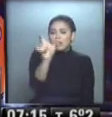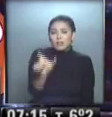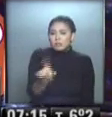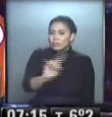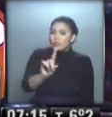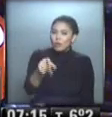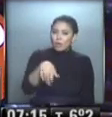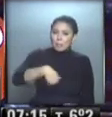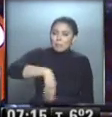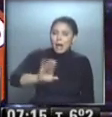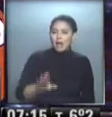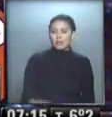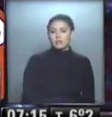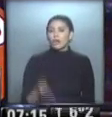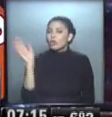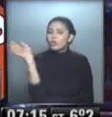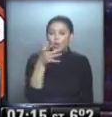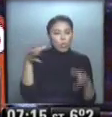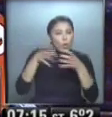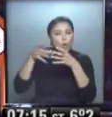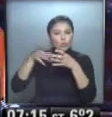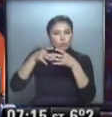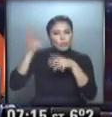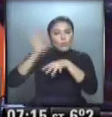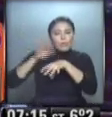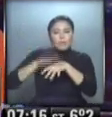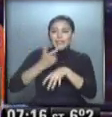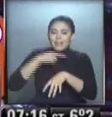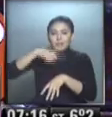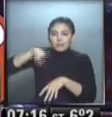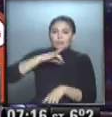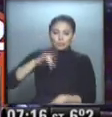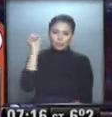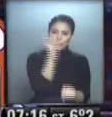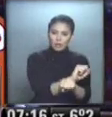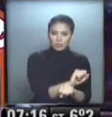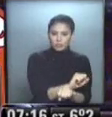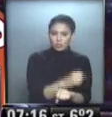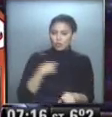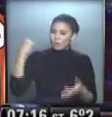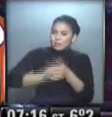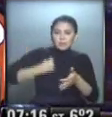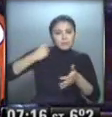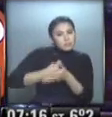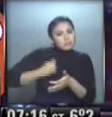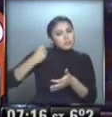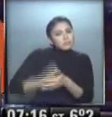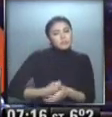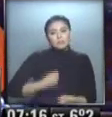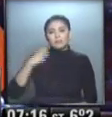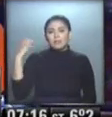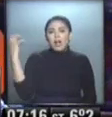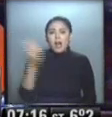ellos. Quiero que esté toda la banda que fue culpable. Y no voy a parar hasta que